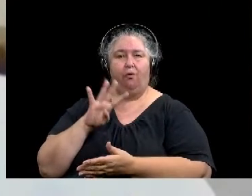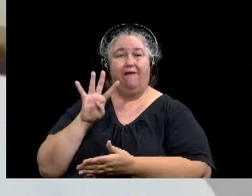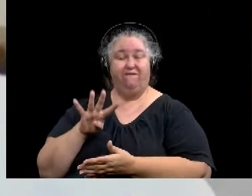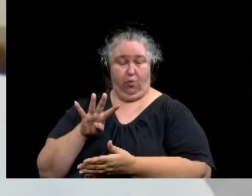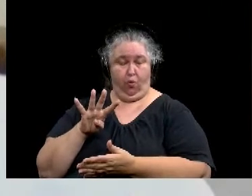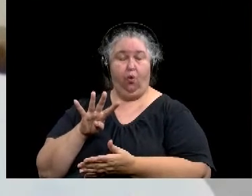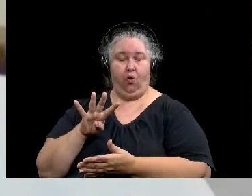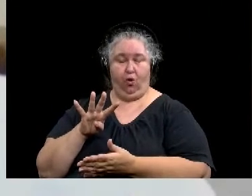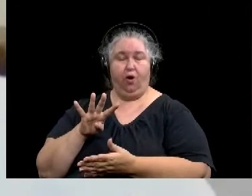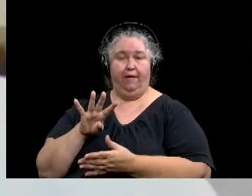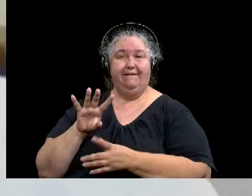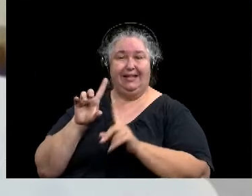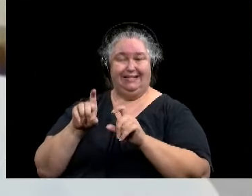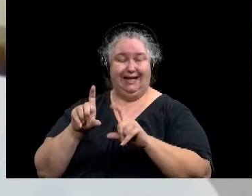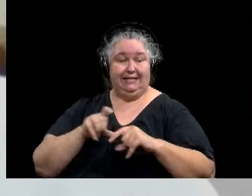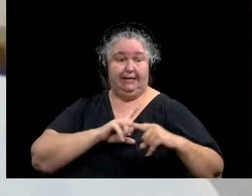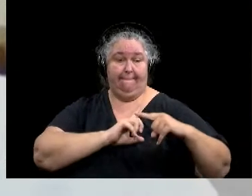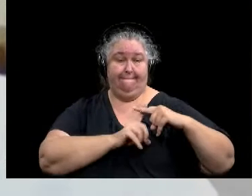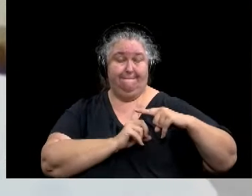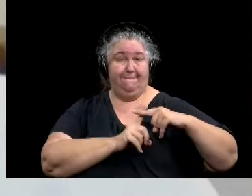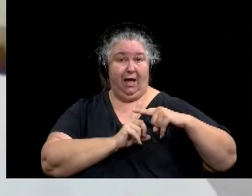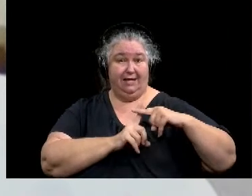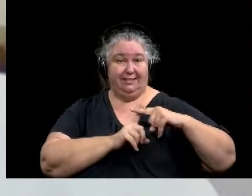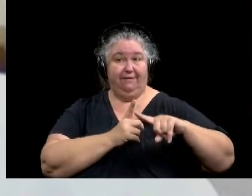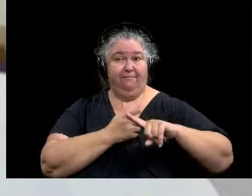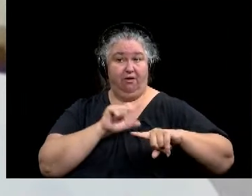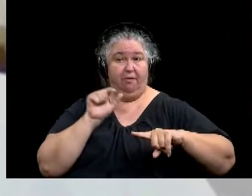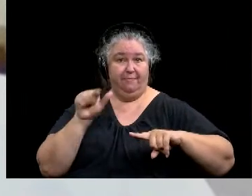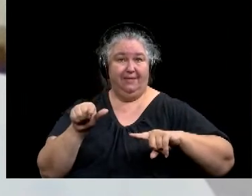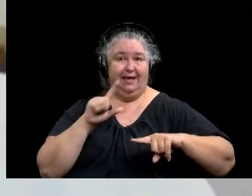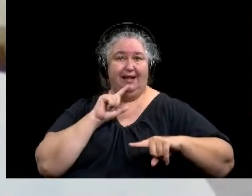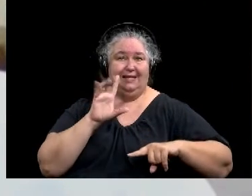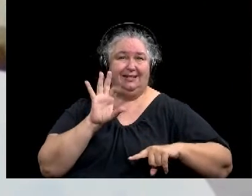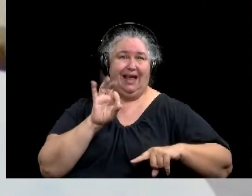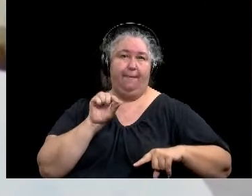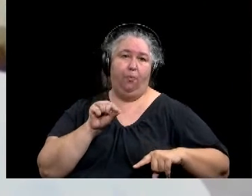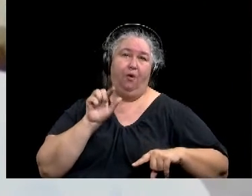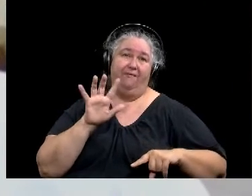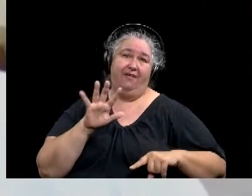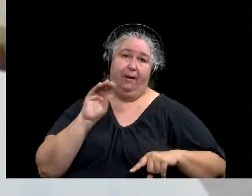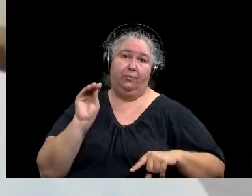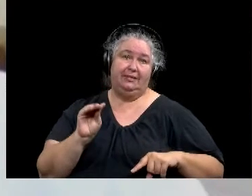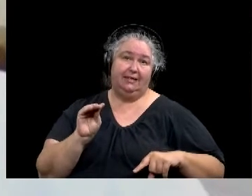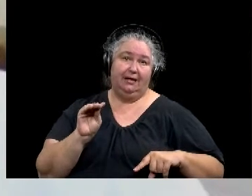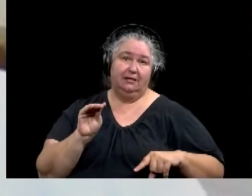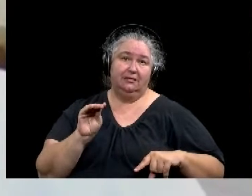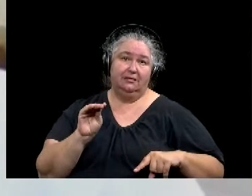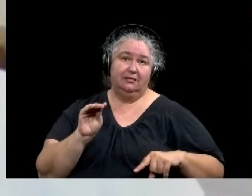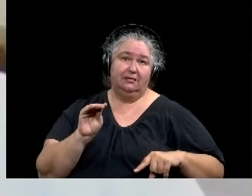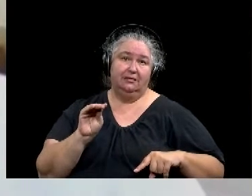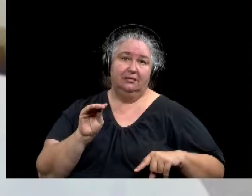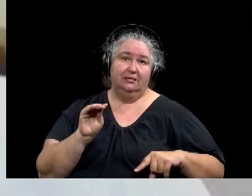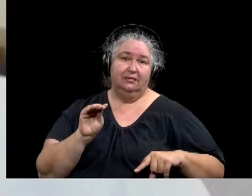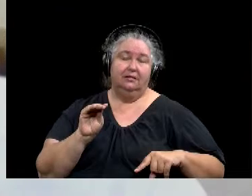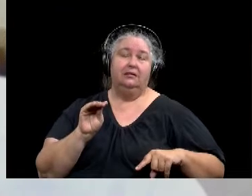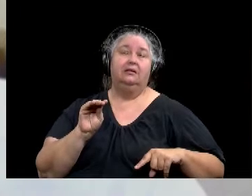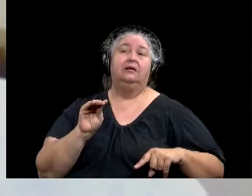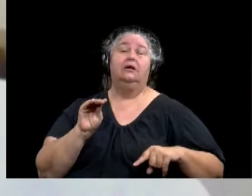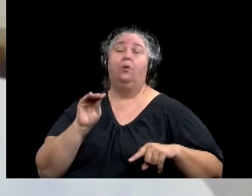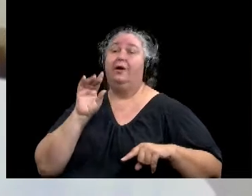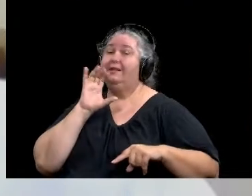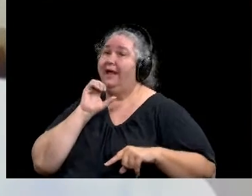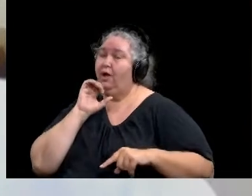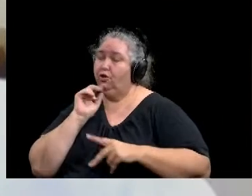27.044 y el básica la producción básica es 1 punto 9